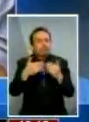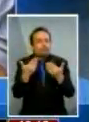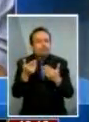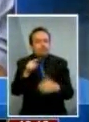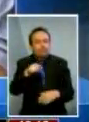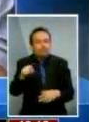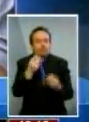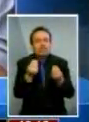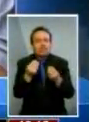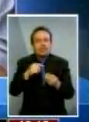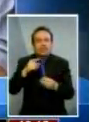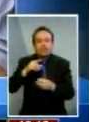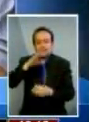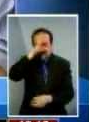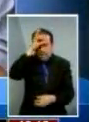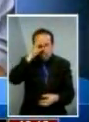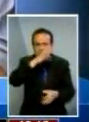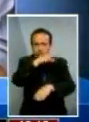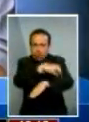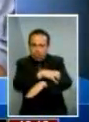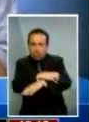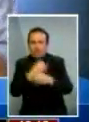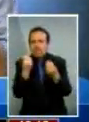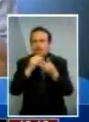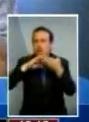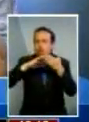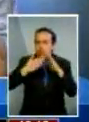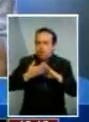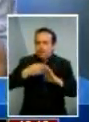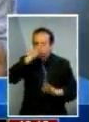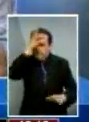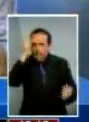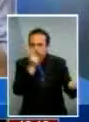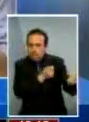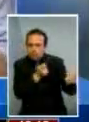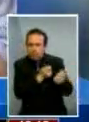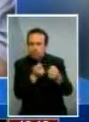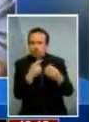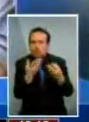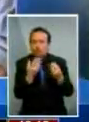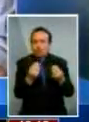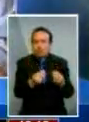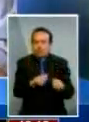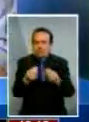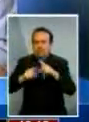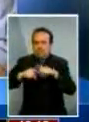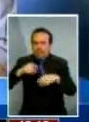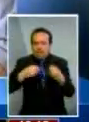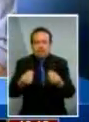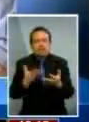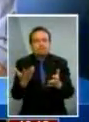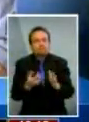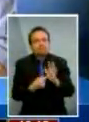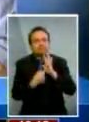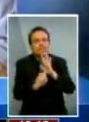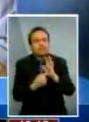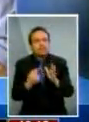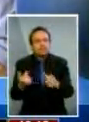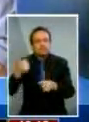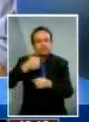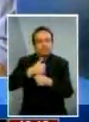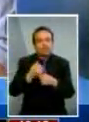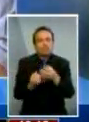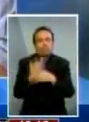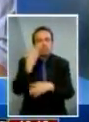esté pasando en la zona, lo que vaya a pasar con las comunidades mapuche, con sus reivindicaciones, a la luz de este cambio de